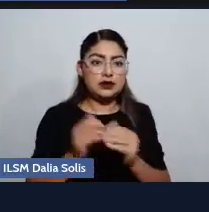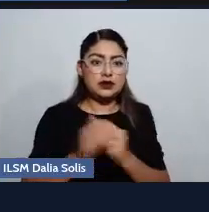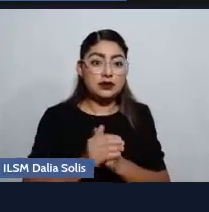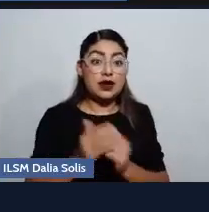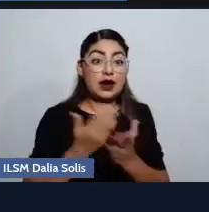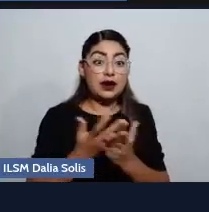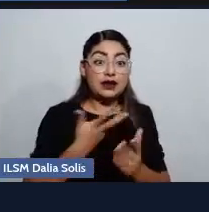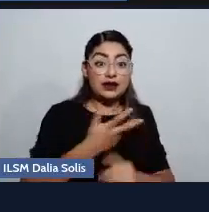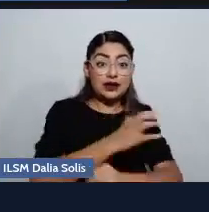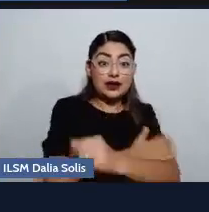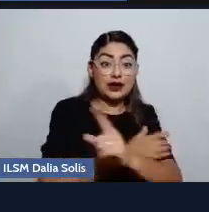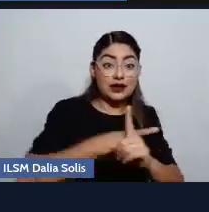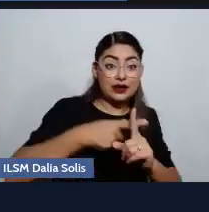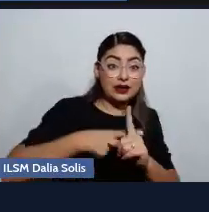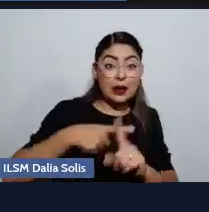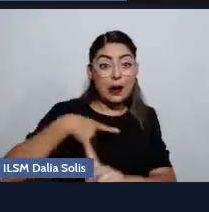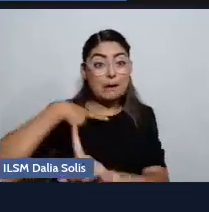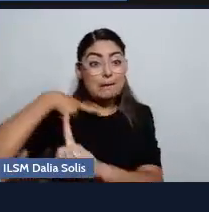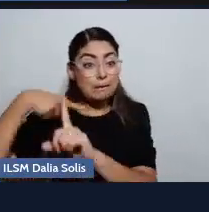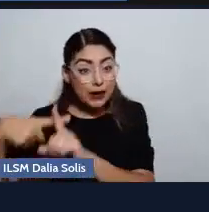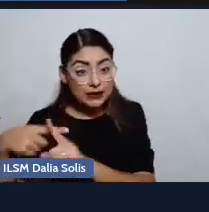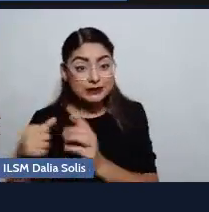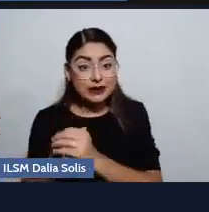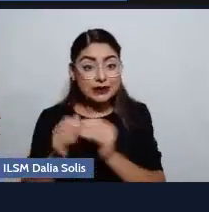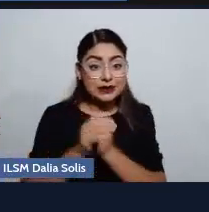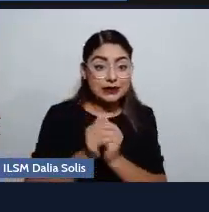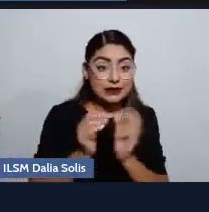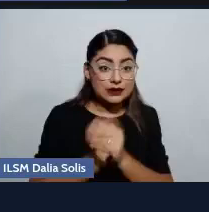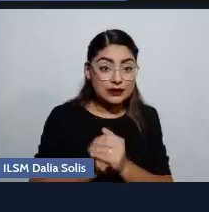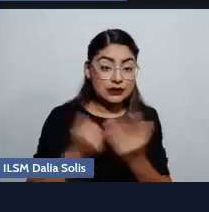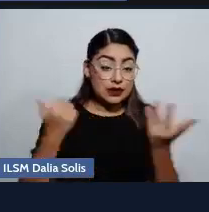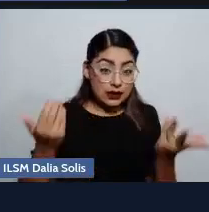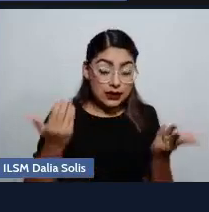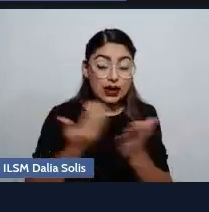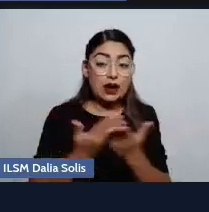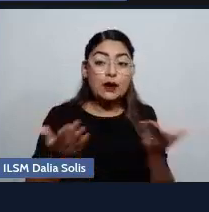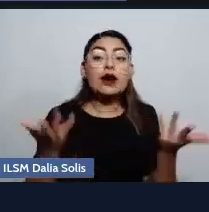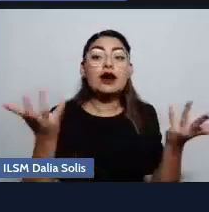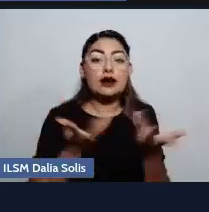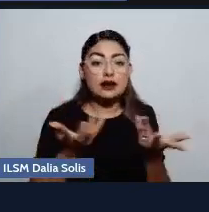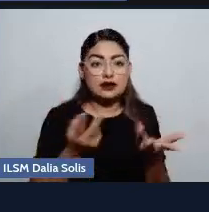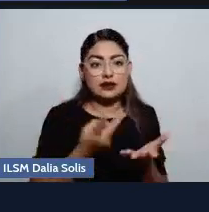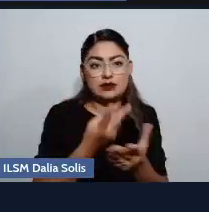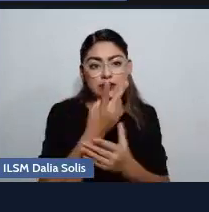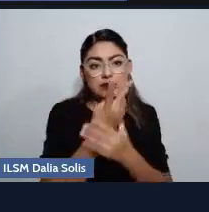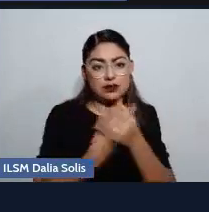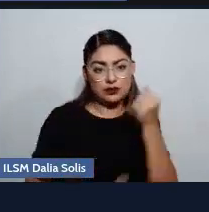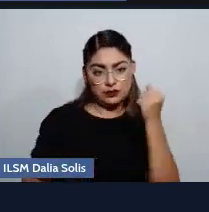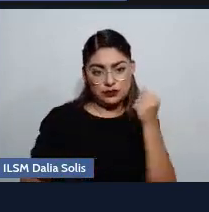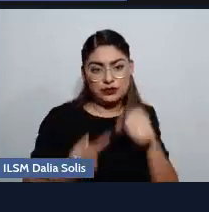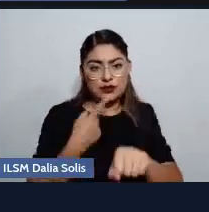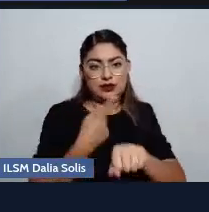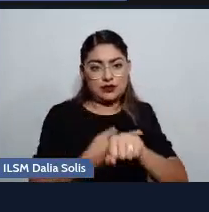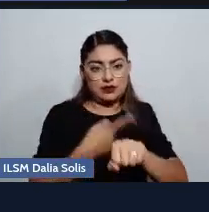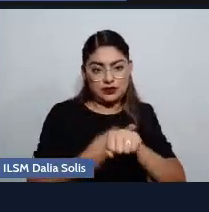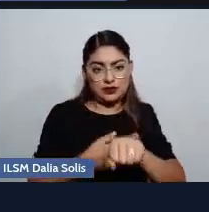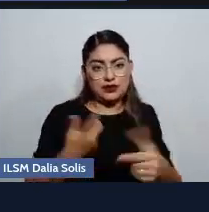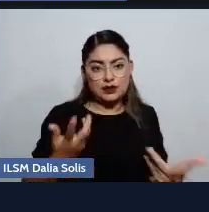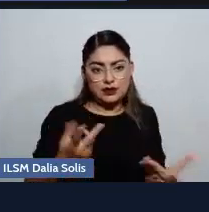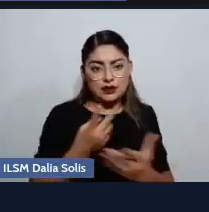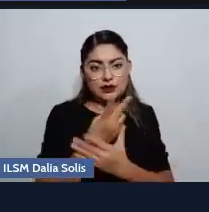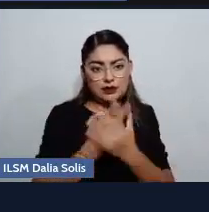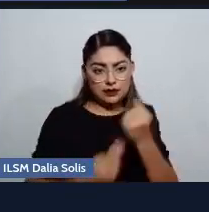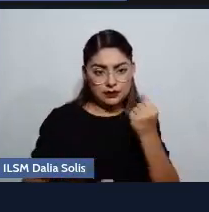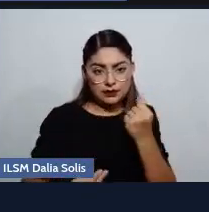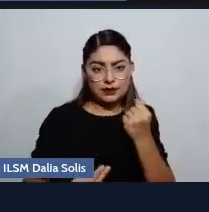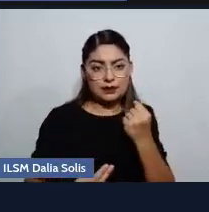es ansioso, ¿no? Entonces ahora tiene dos problemas, por llamarlo de alguna manera, dos problemas de